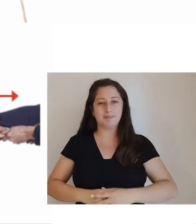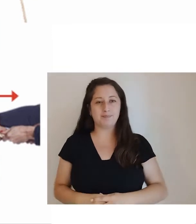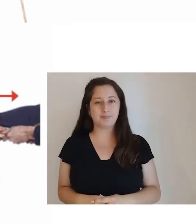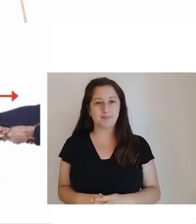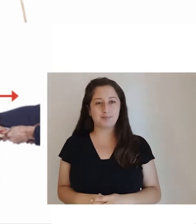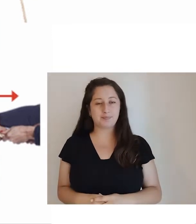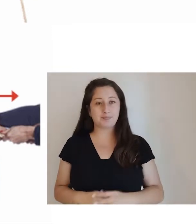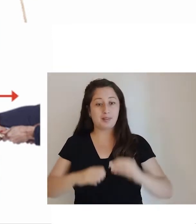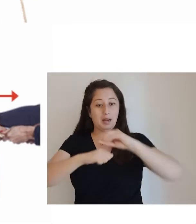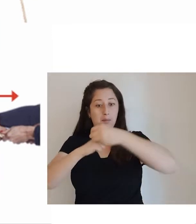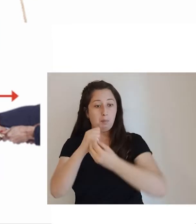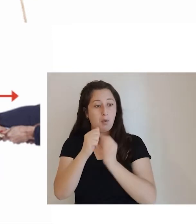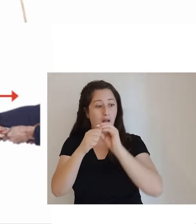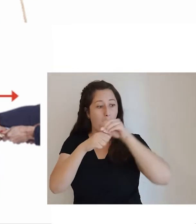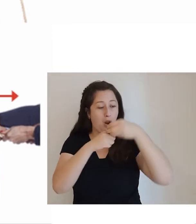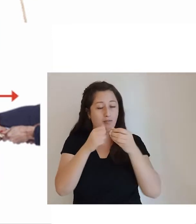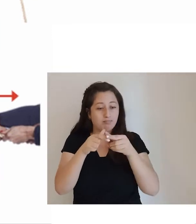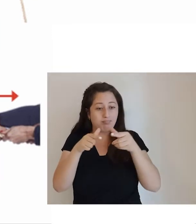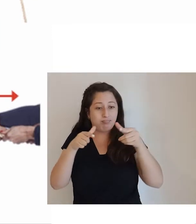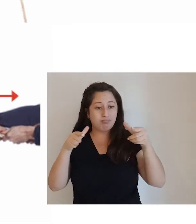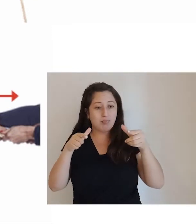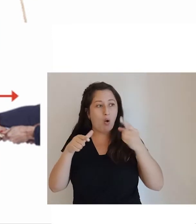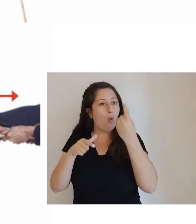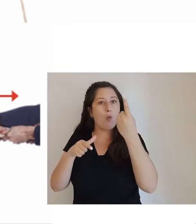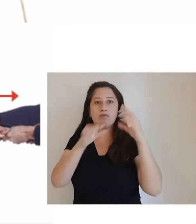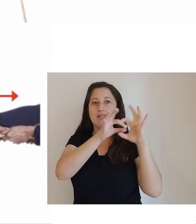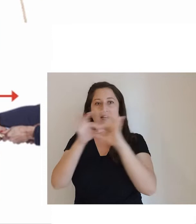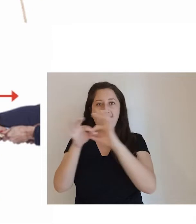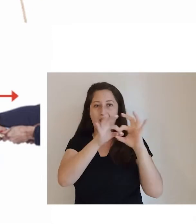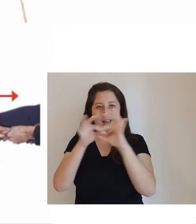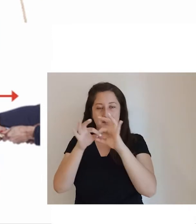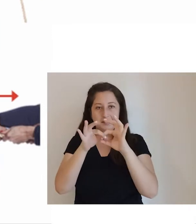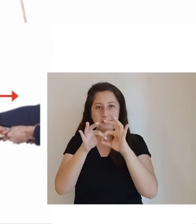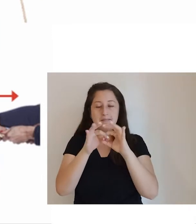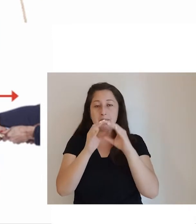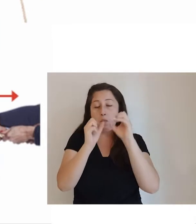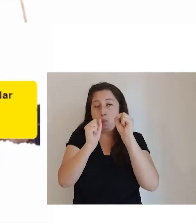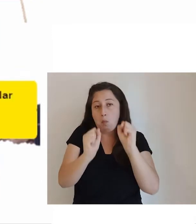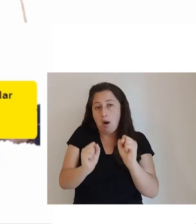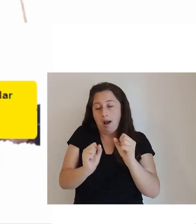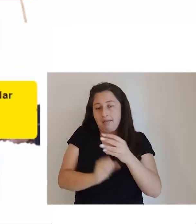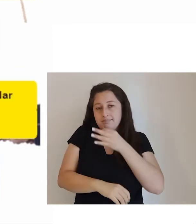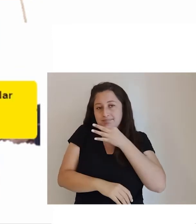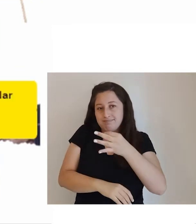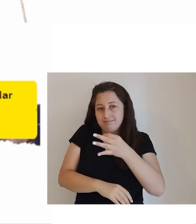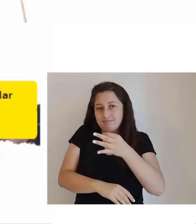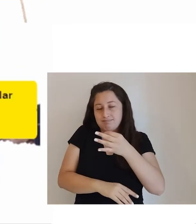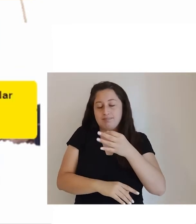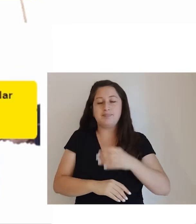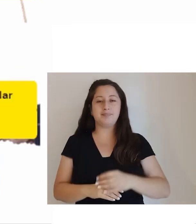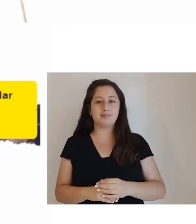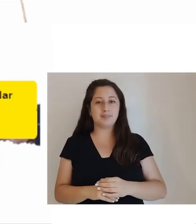Como las moléculas están formadas solo por un enlace, entonces se puede indicar